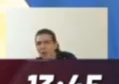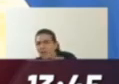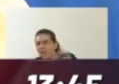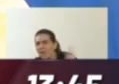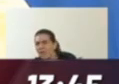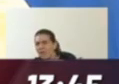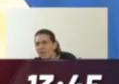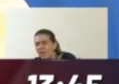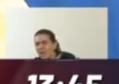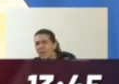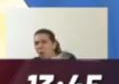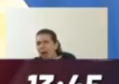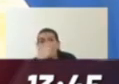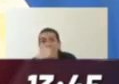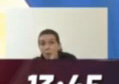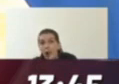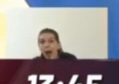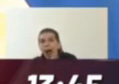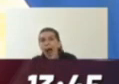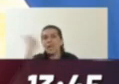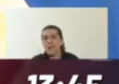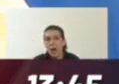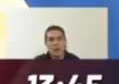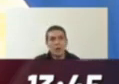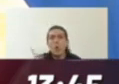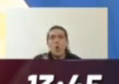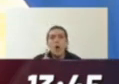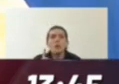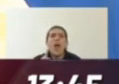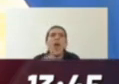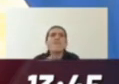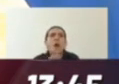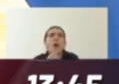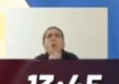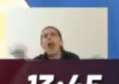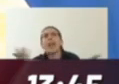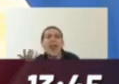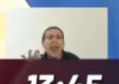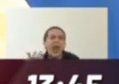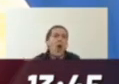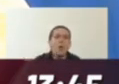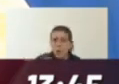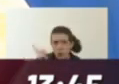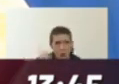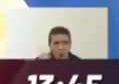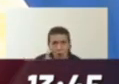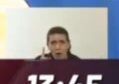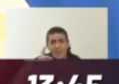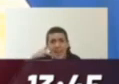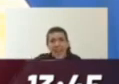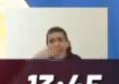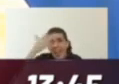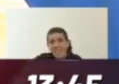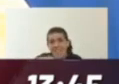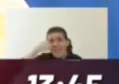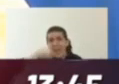más. Tenemos una enfermedad que no